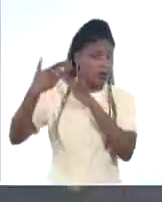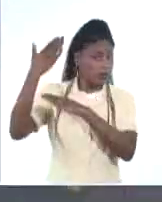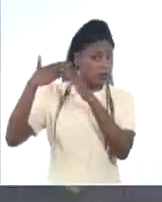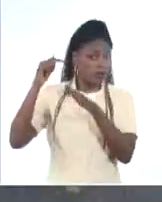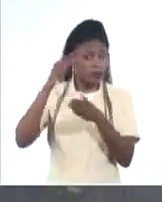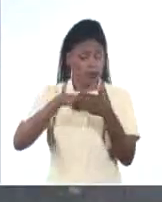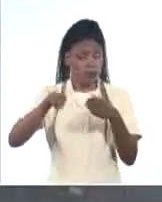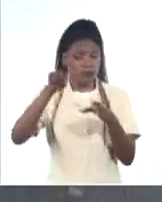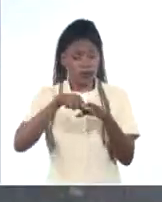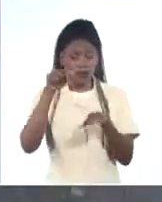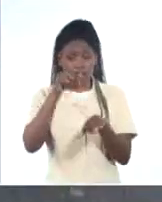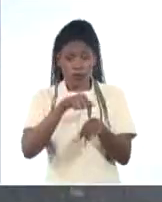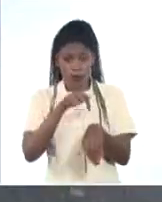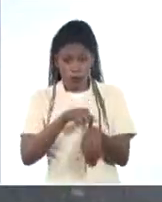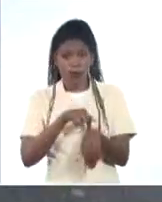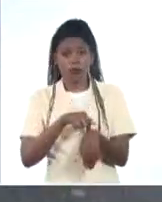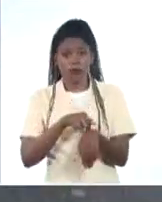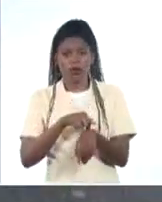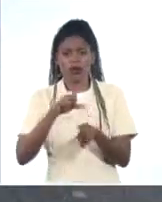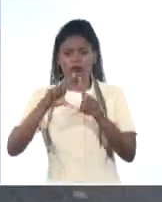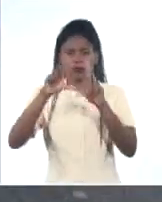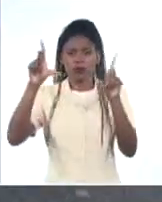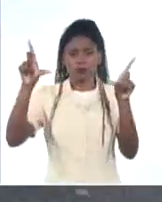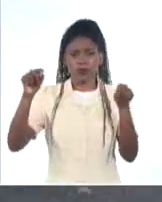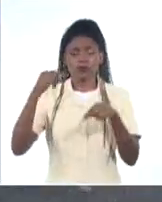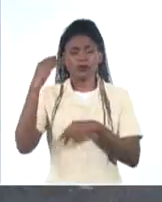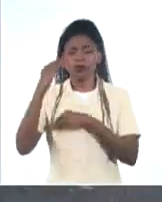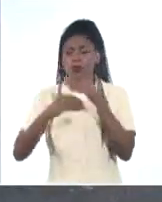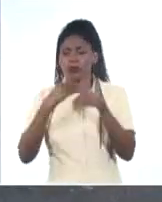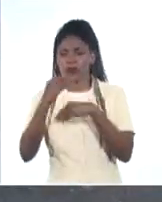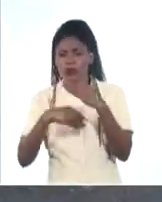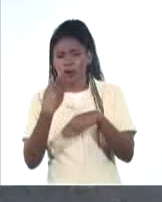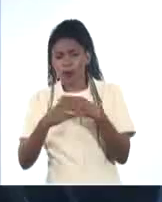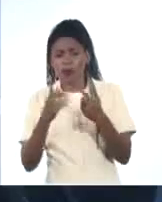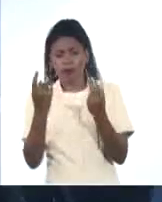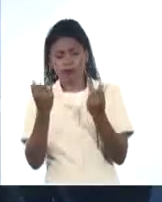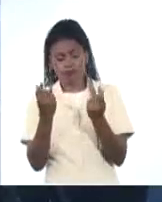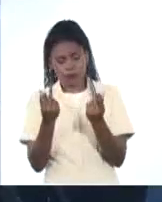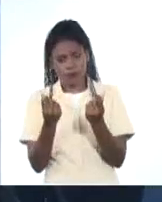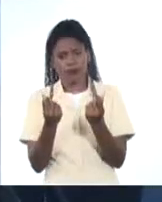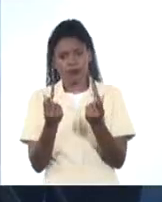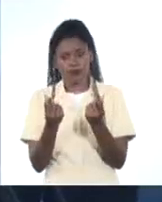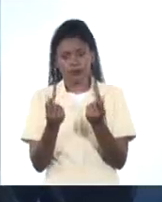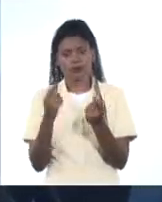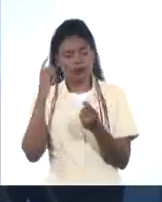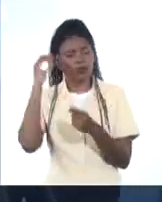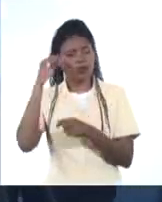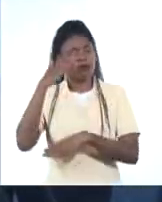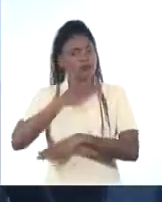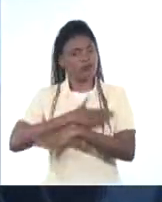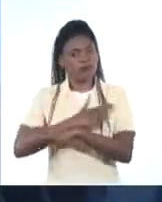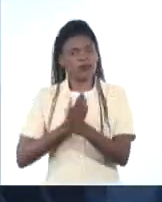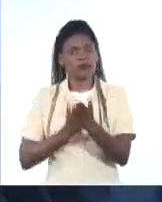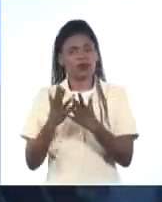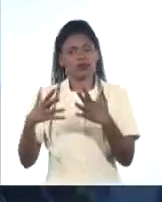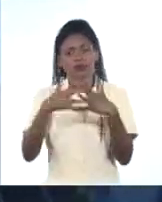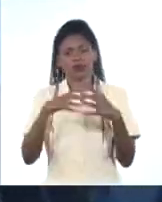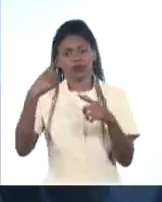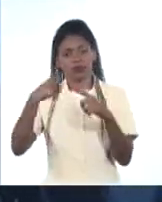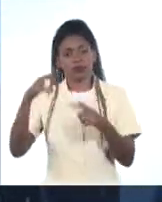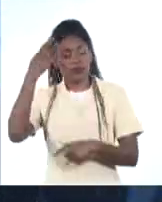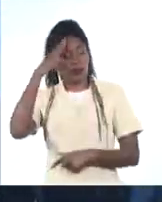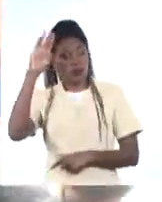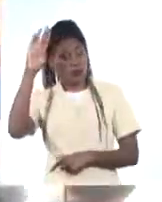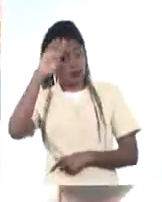lugar en momentos en que el país atraviesa una tensa situación económica y el enemigo trata de socavar el